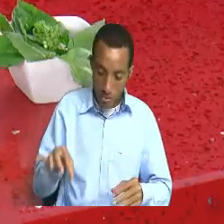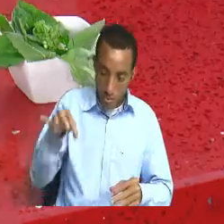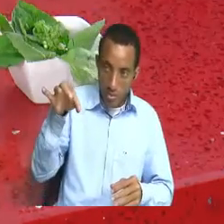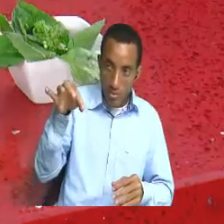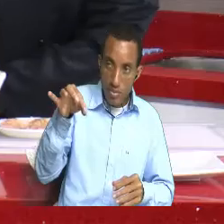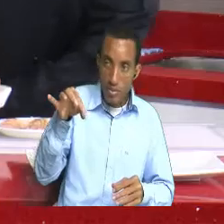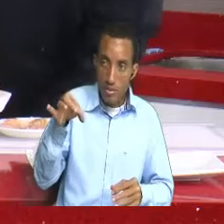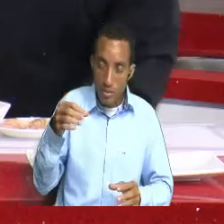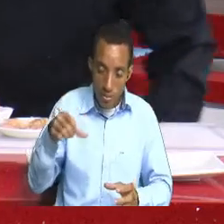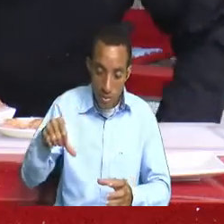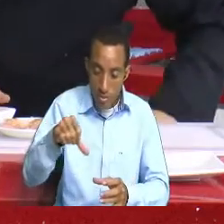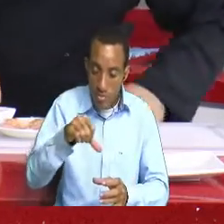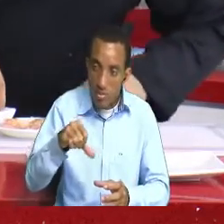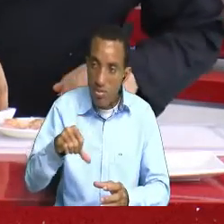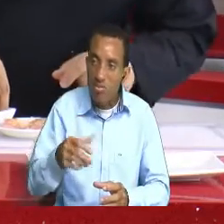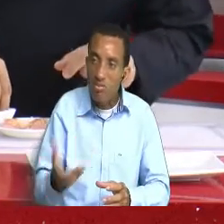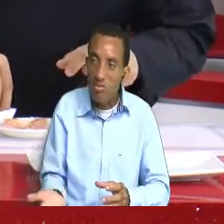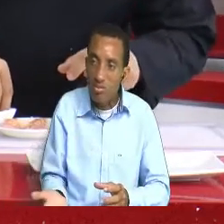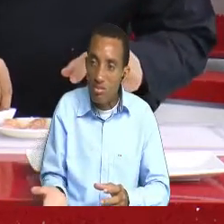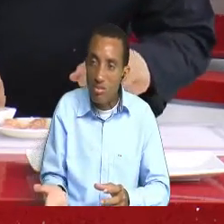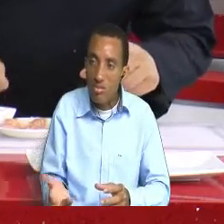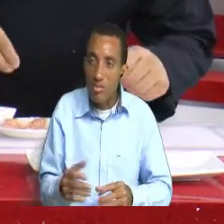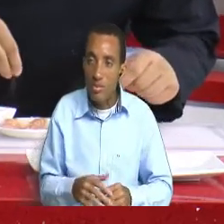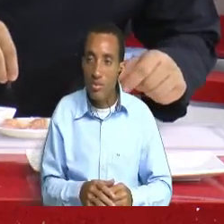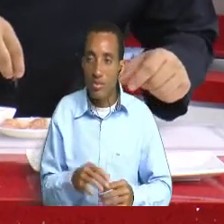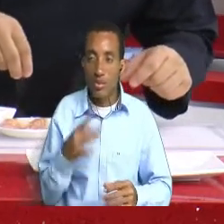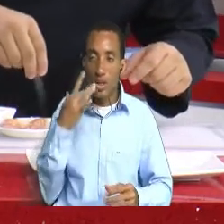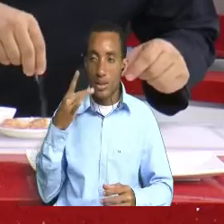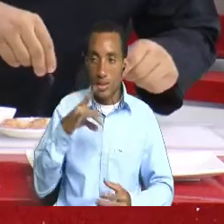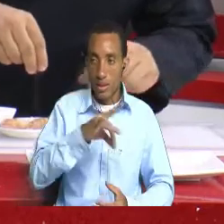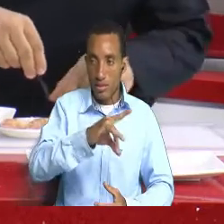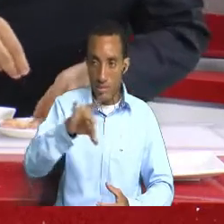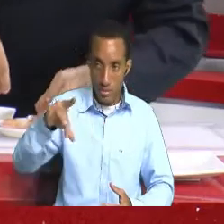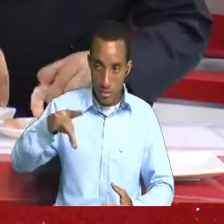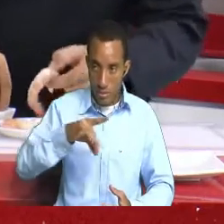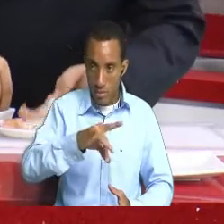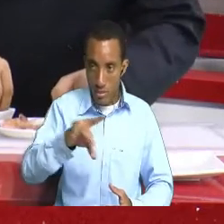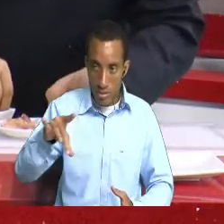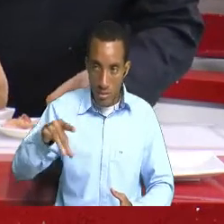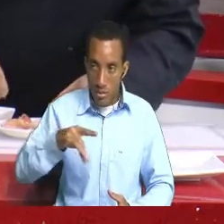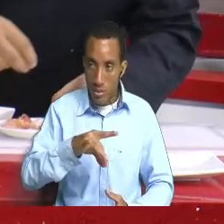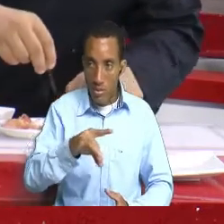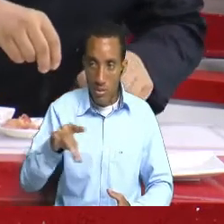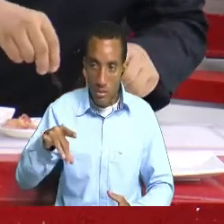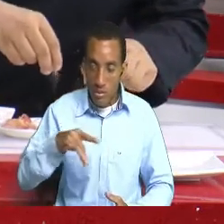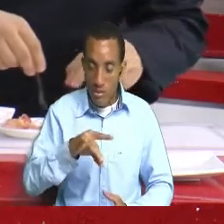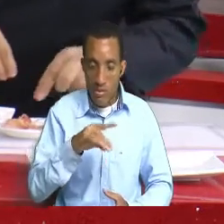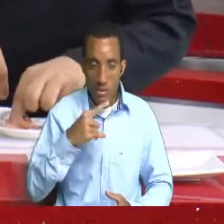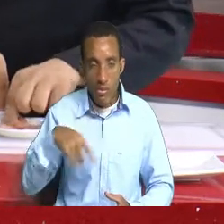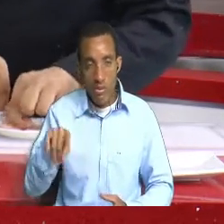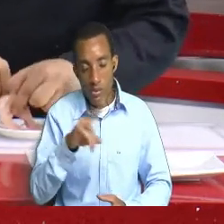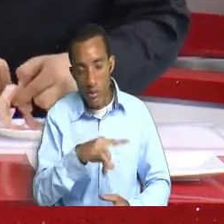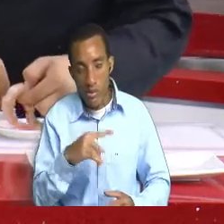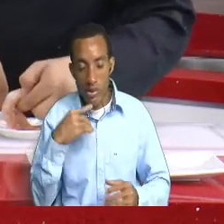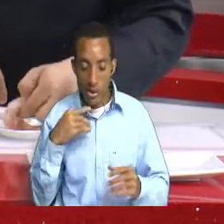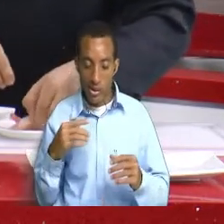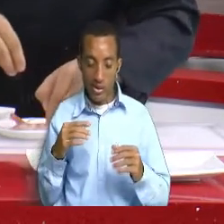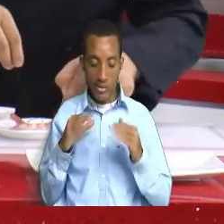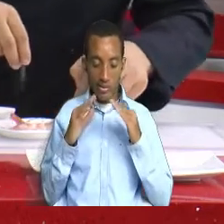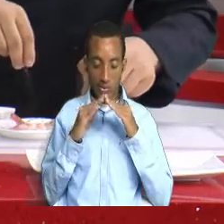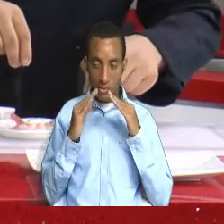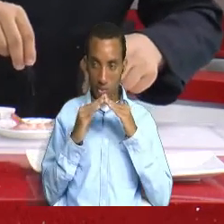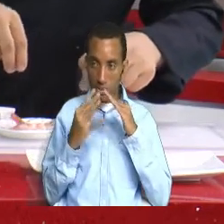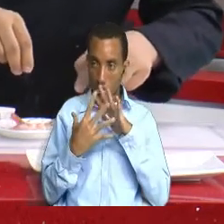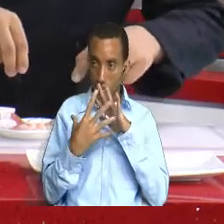analizarlos con nuestra sal las quería es televidente en casa lo pueden hacer aquí mismo con nosotros